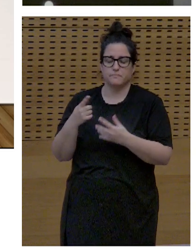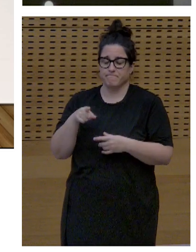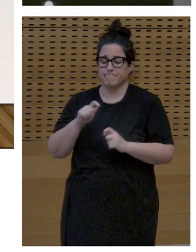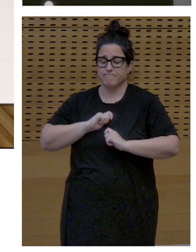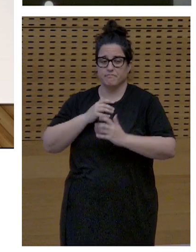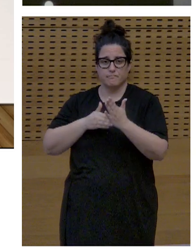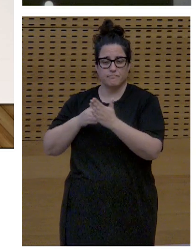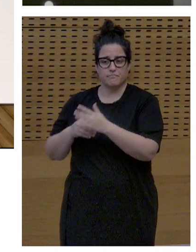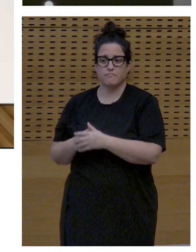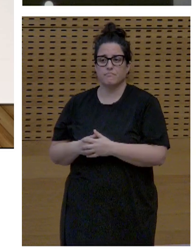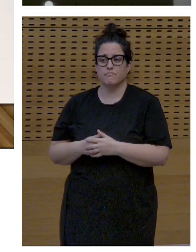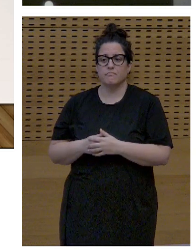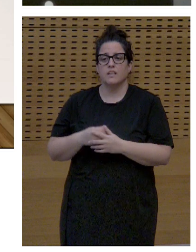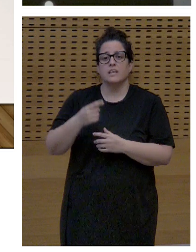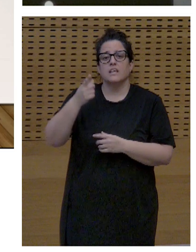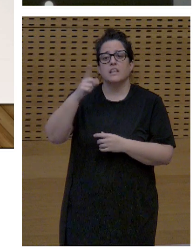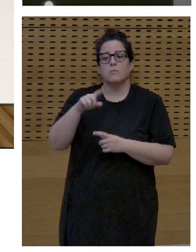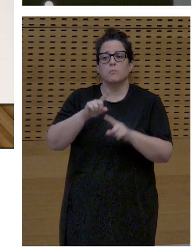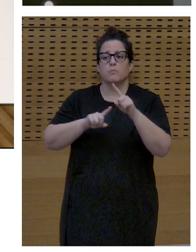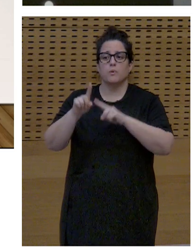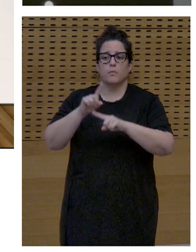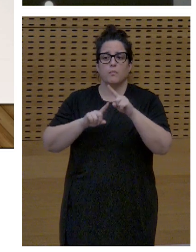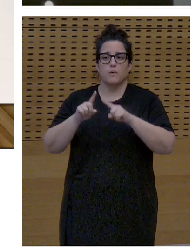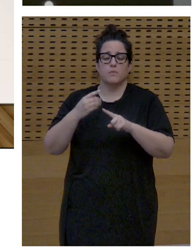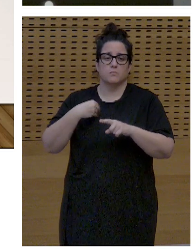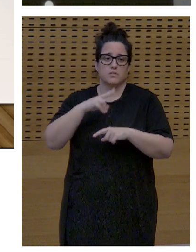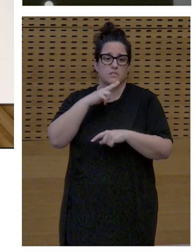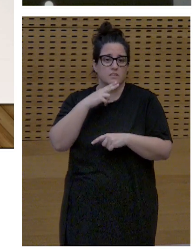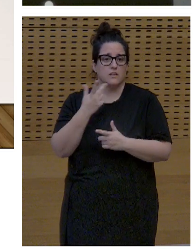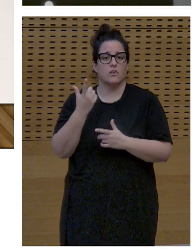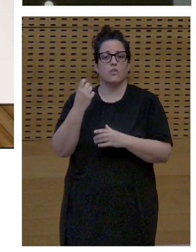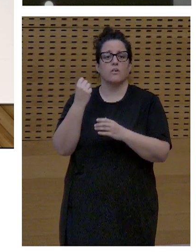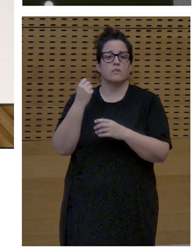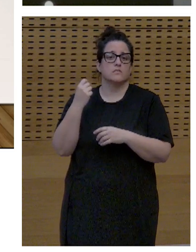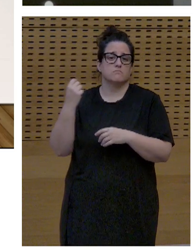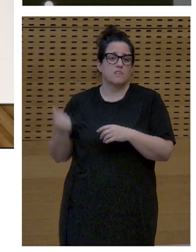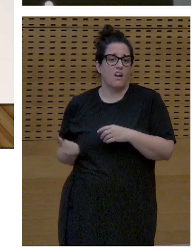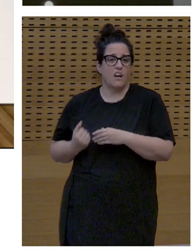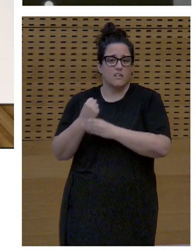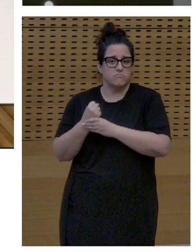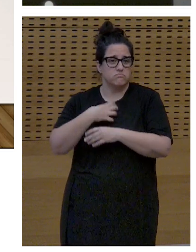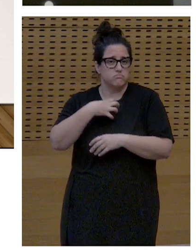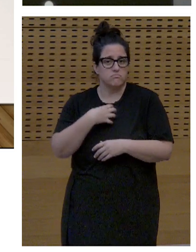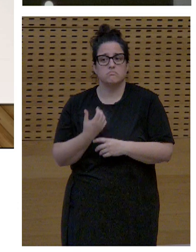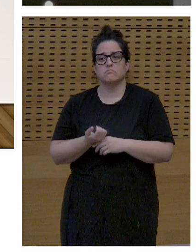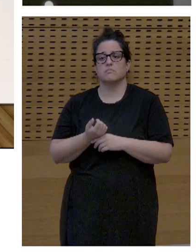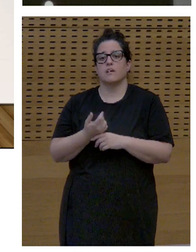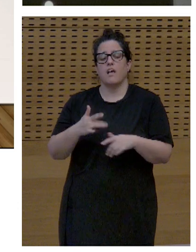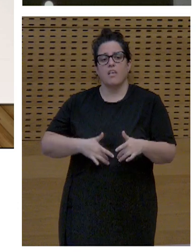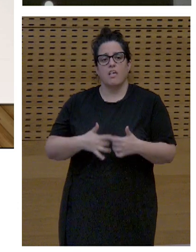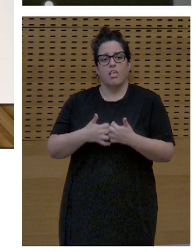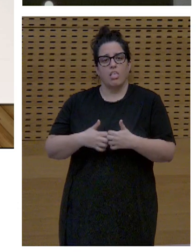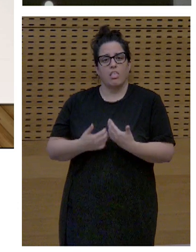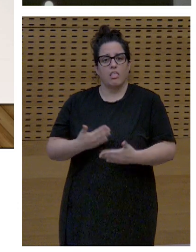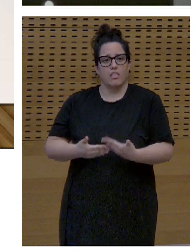bueno, los problemas de la incontinencia, el estreñimiento, esas digestiones lentas y los mareos. Todo esto